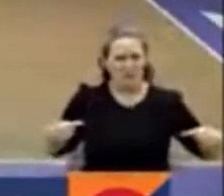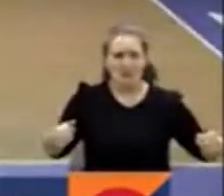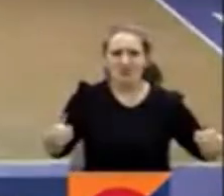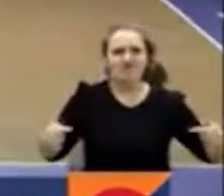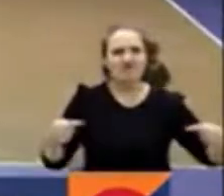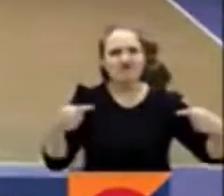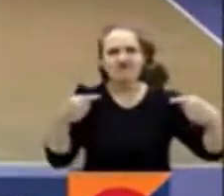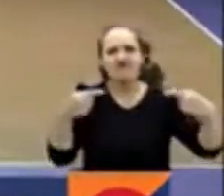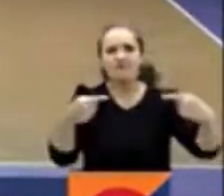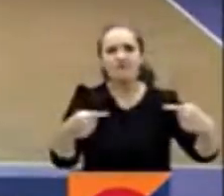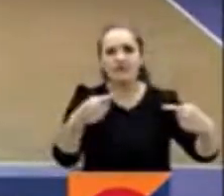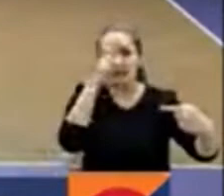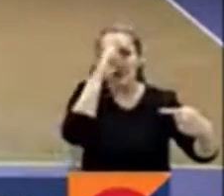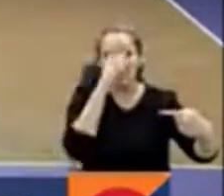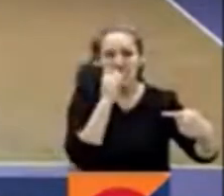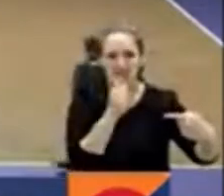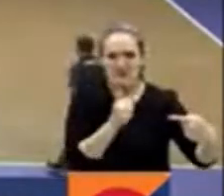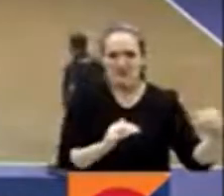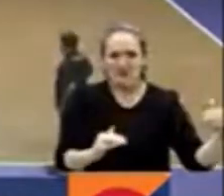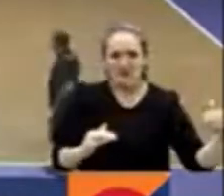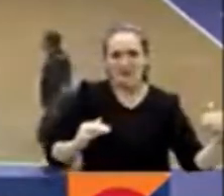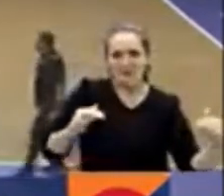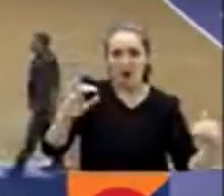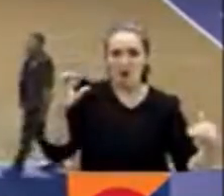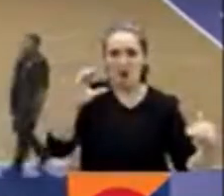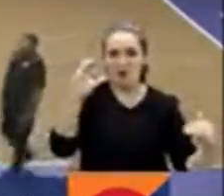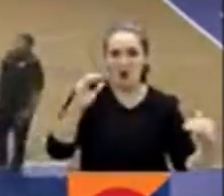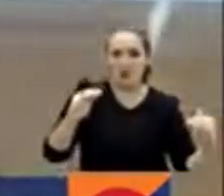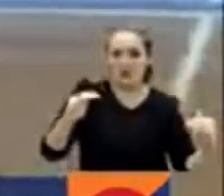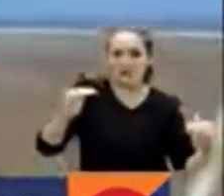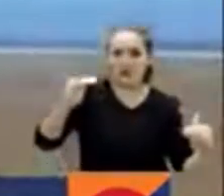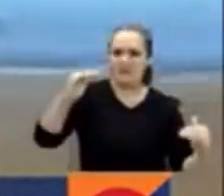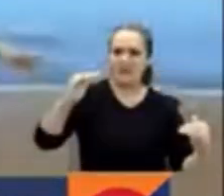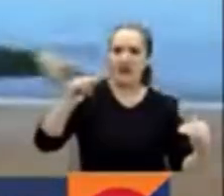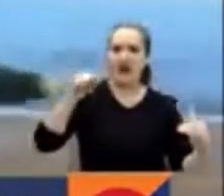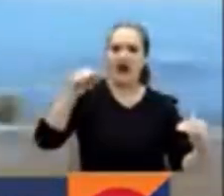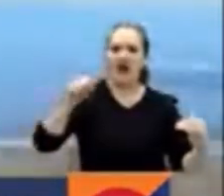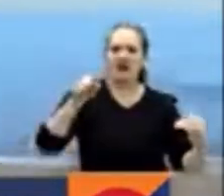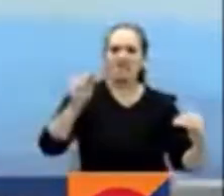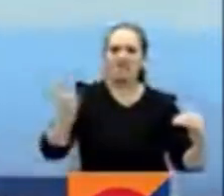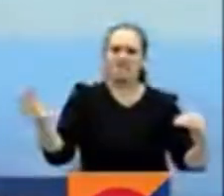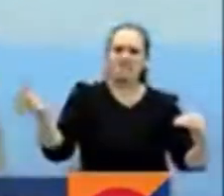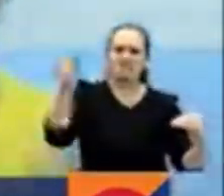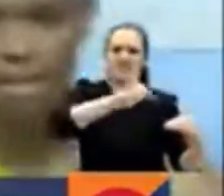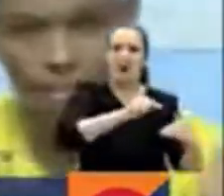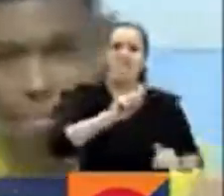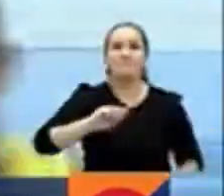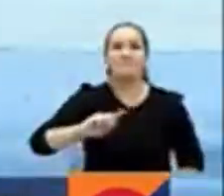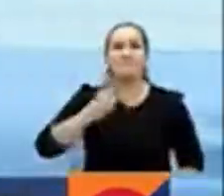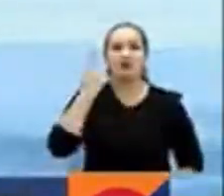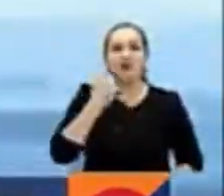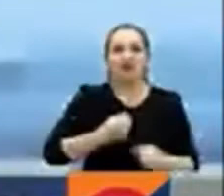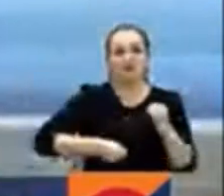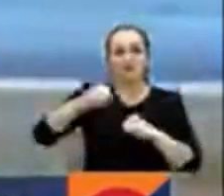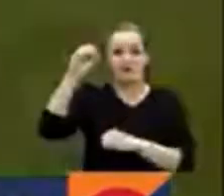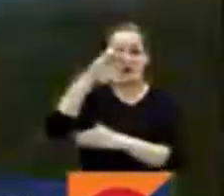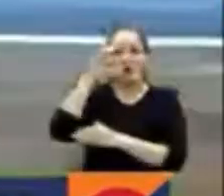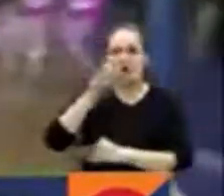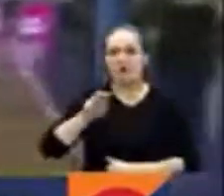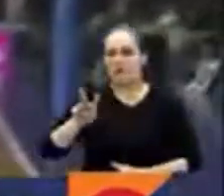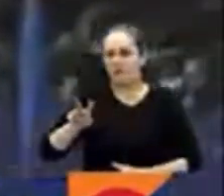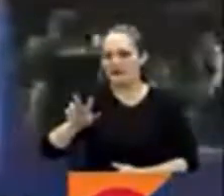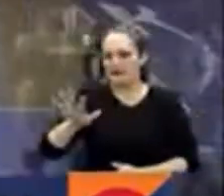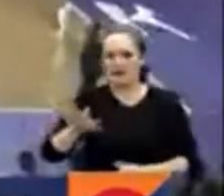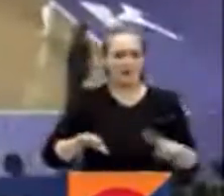defensa dominicana, el equipo sacó ventaja. El bloque anuló a Brenda Castillo y con efectividad se quedó con el primer set por